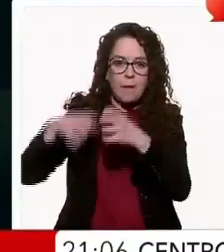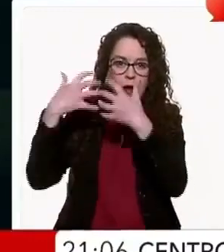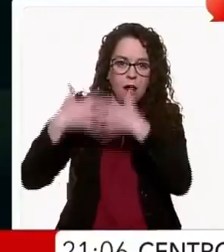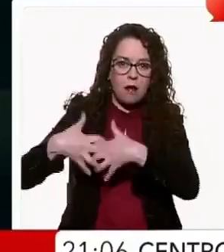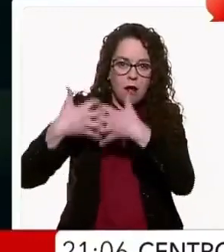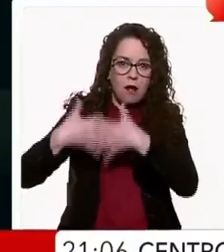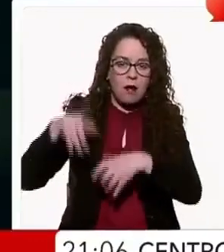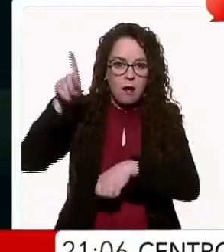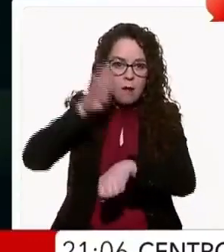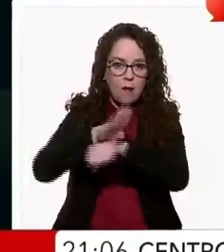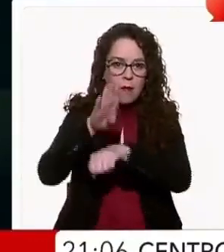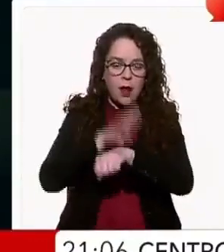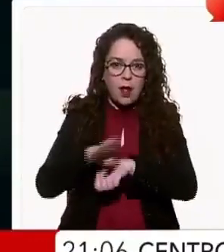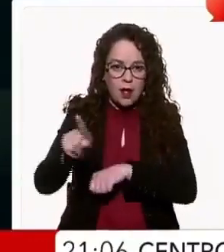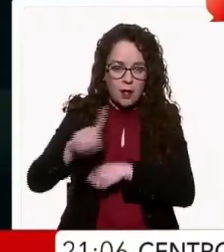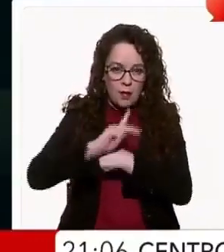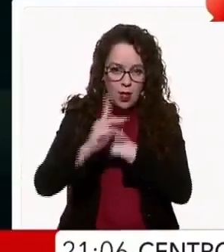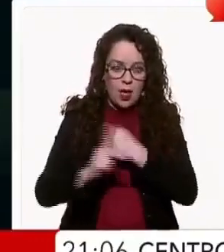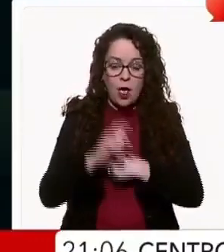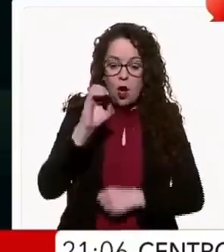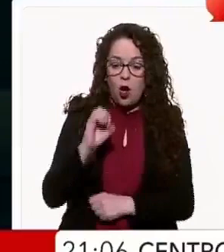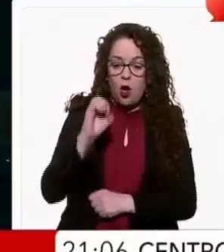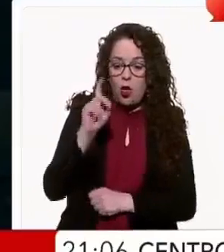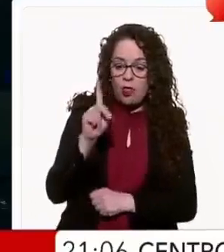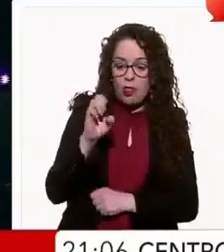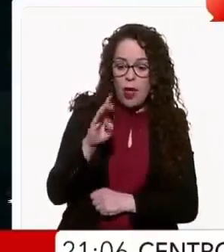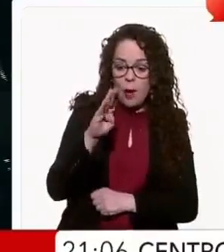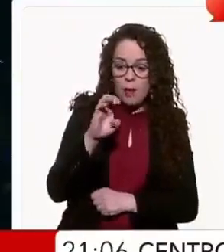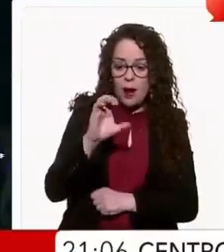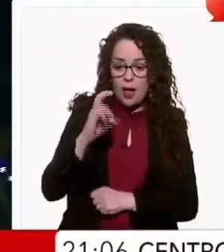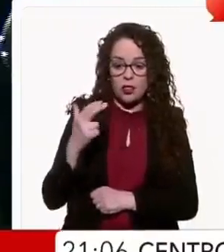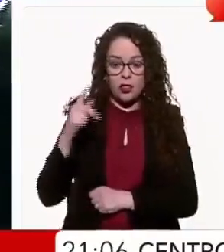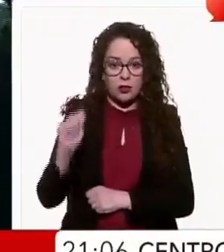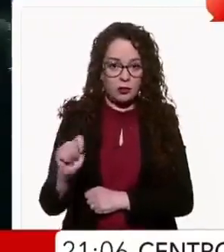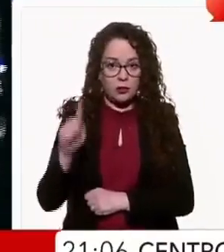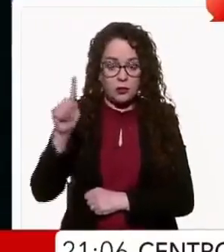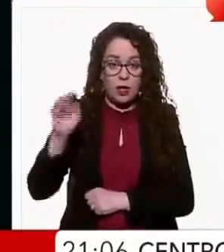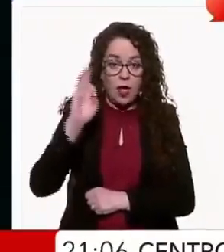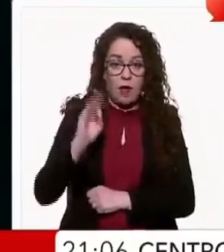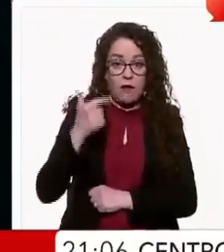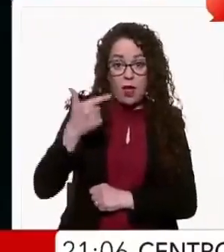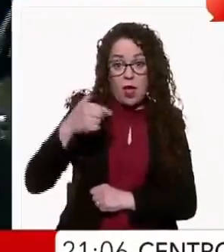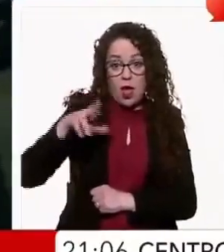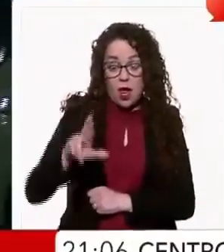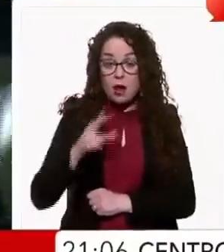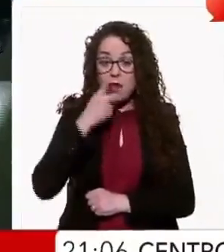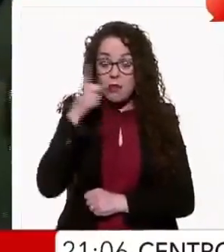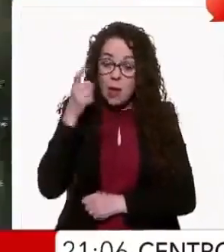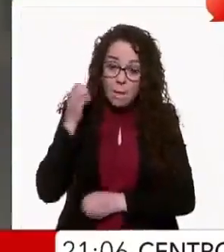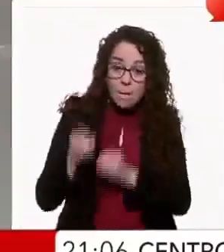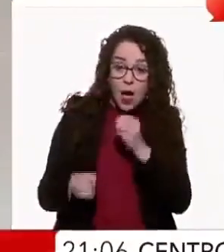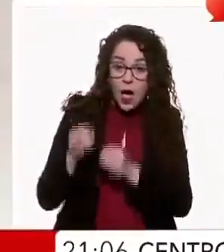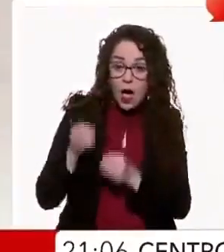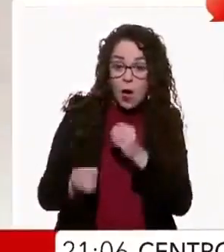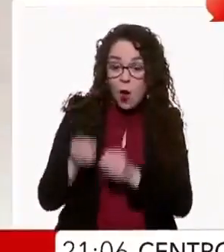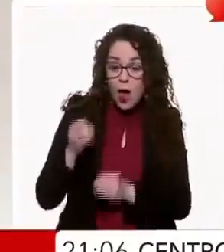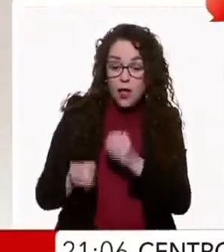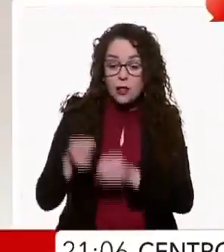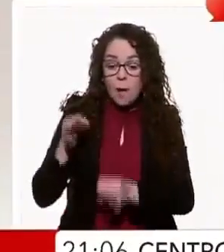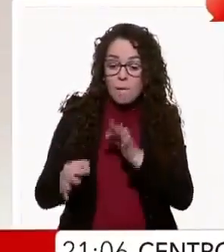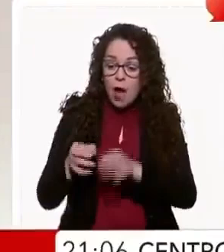Odebrecht. Ante la resolución judicial, la Fiscalía General de la República acusó a magistrados y jueces de actuar en